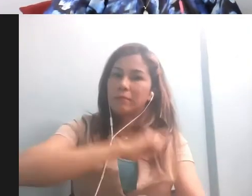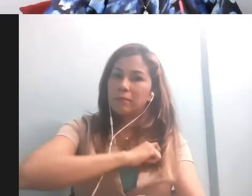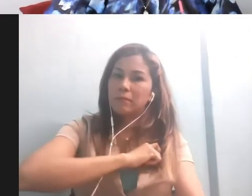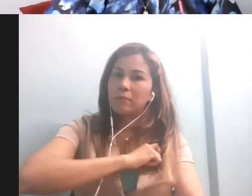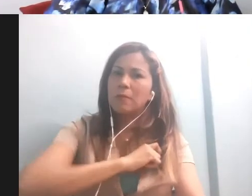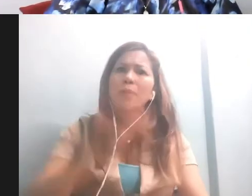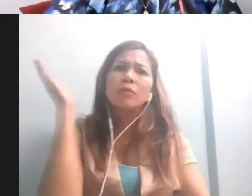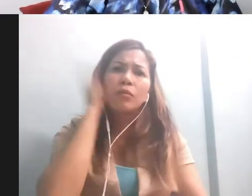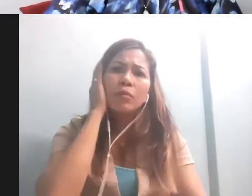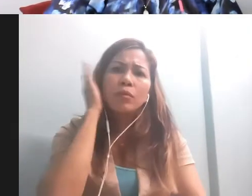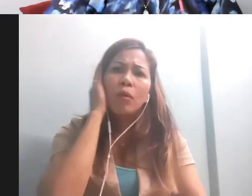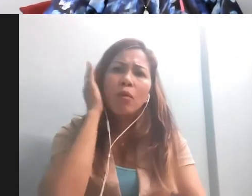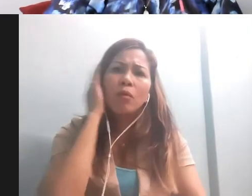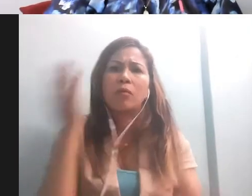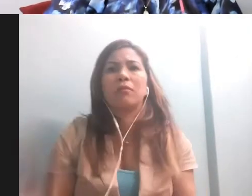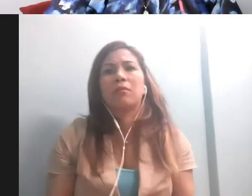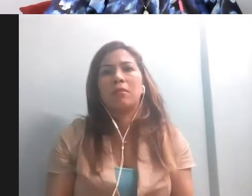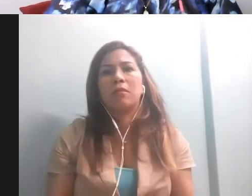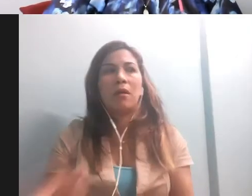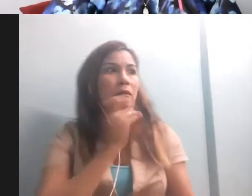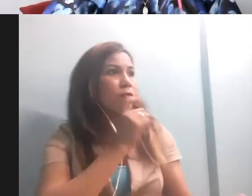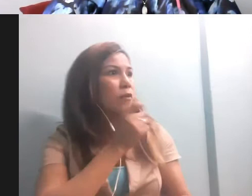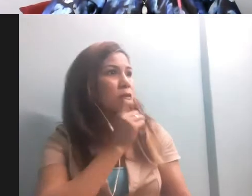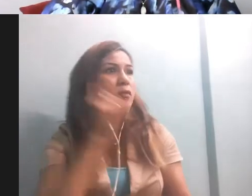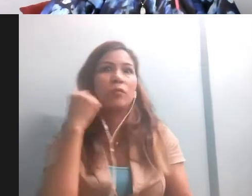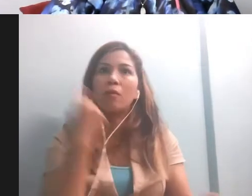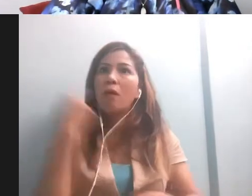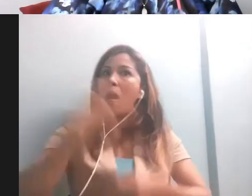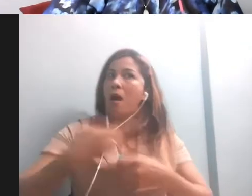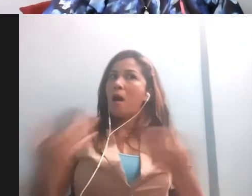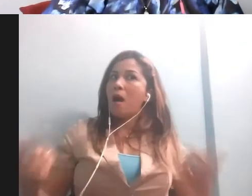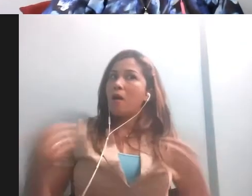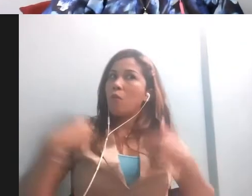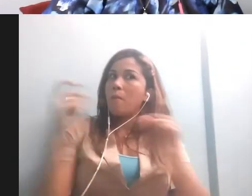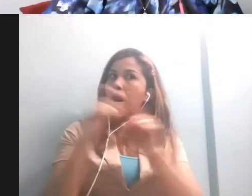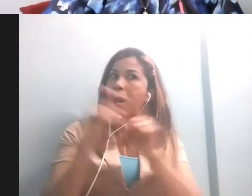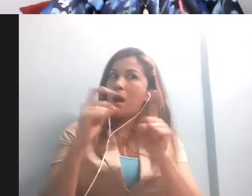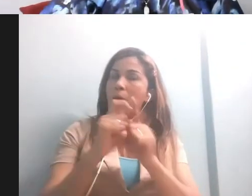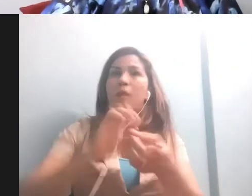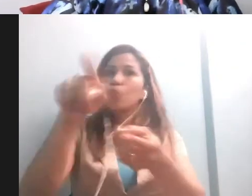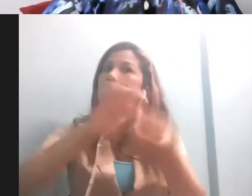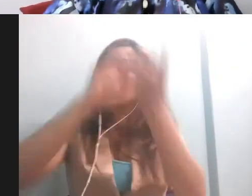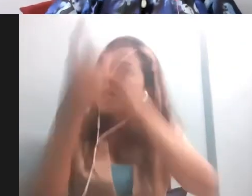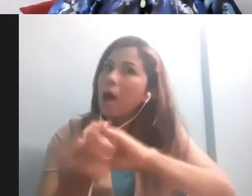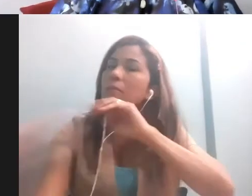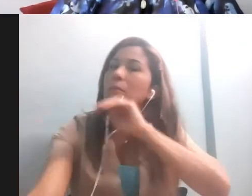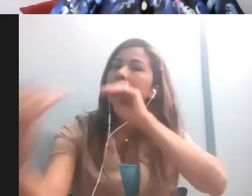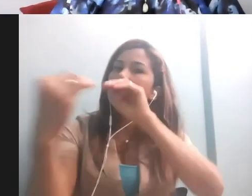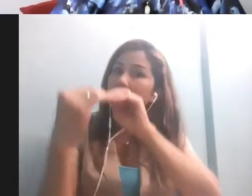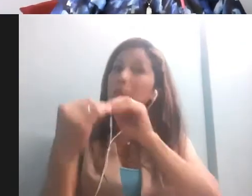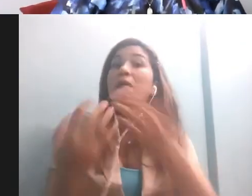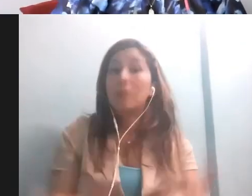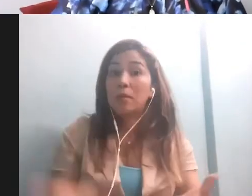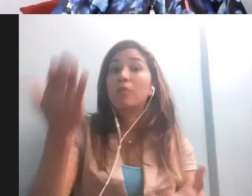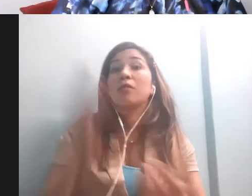sorda que aquí, cuando hagan esa prueba, que no les exijan esos conocimientos, sino que se busquen otras maneras de adaptación. Entonces, por ejemplo, son cosas que hay que considerar en los